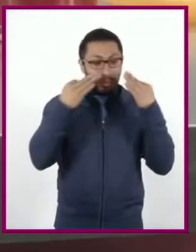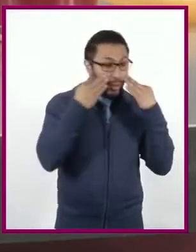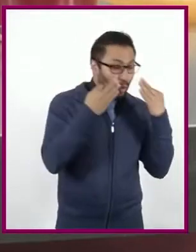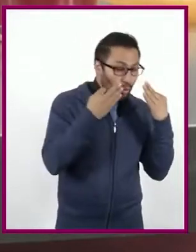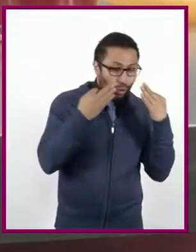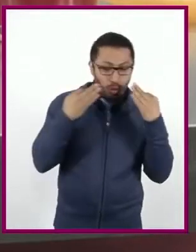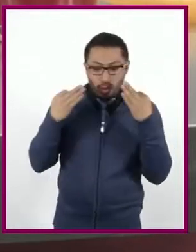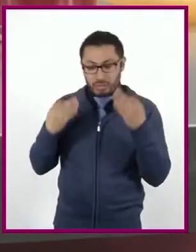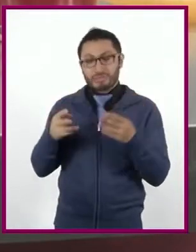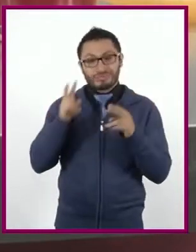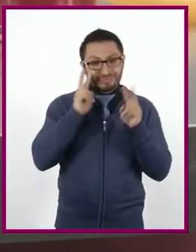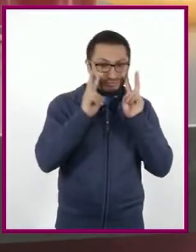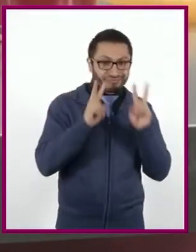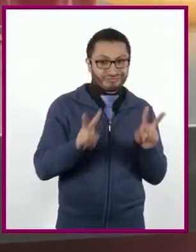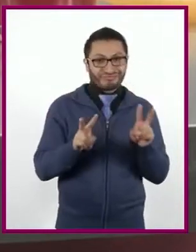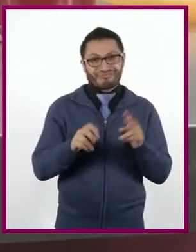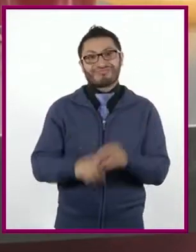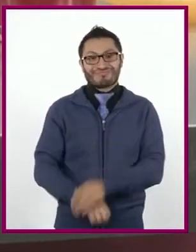a simple vista.